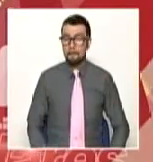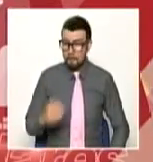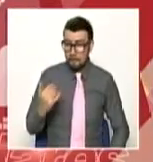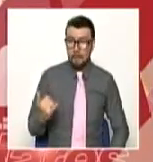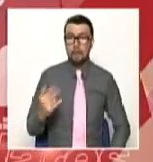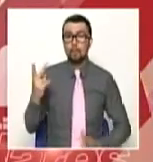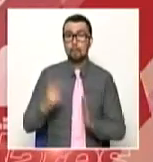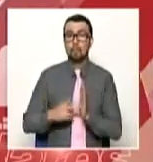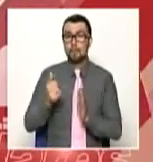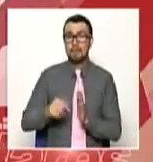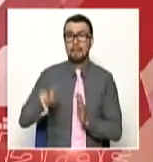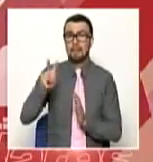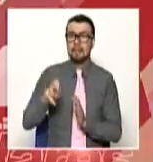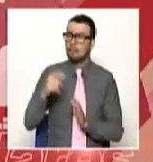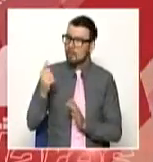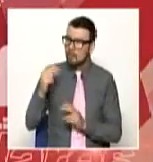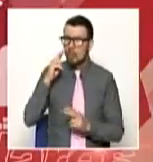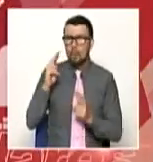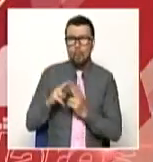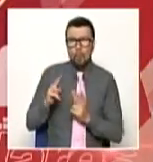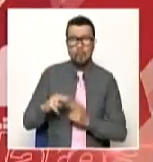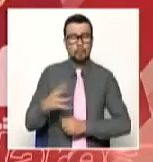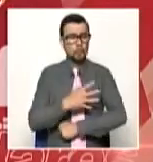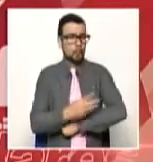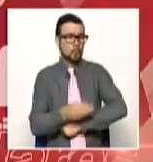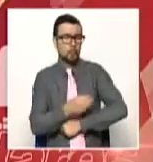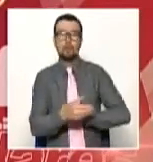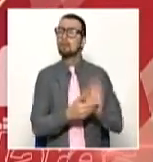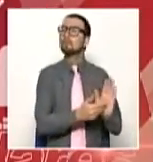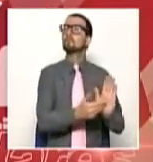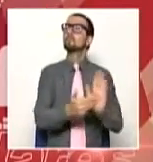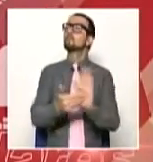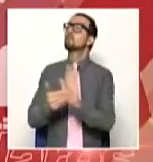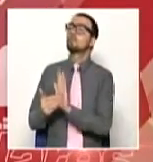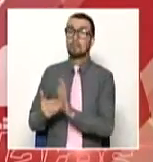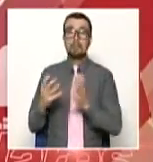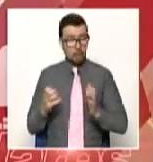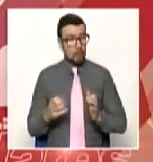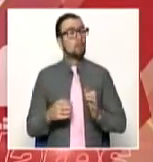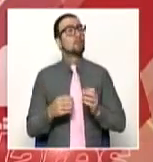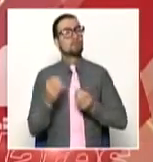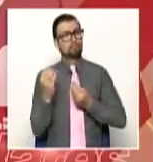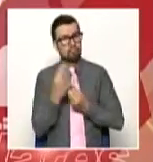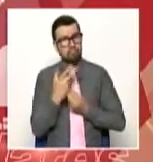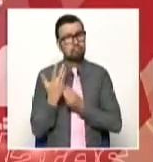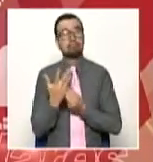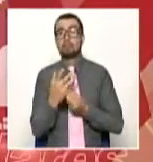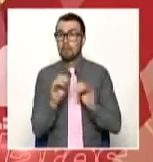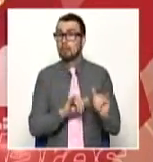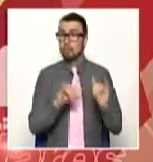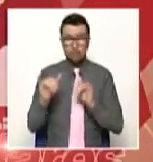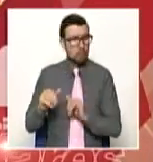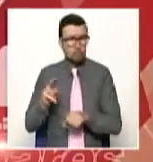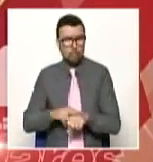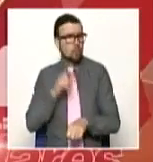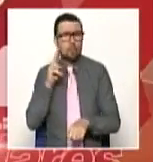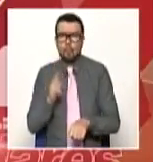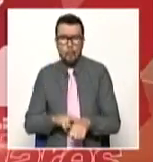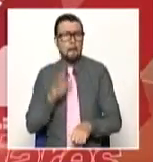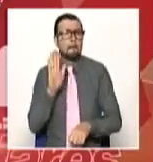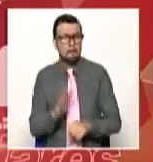más conocido como la lactancia al aire libre, busca visibilizar a través del arte la lactancia materna como un acto humano y